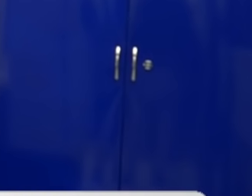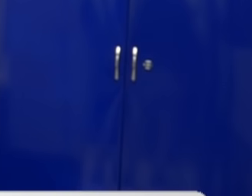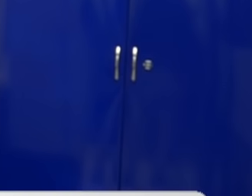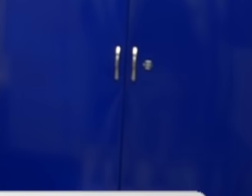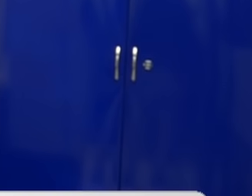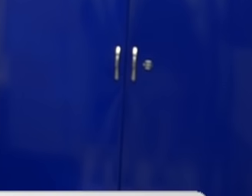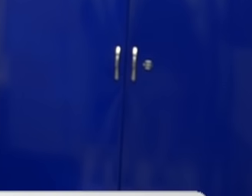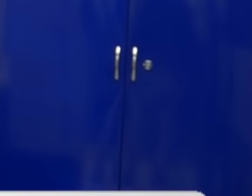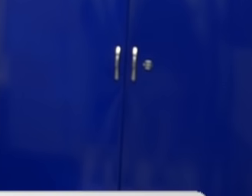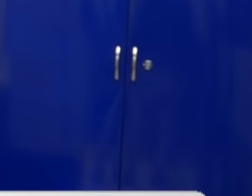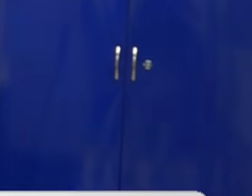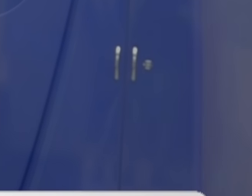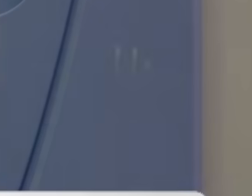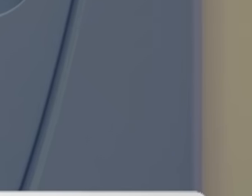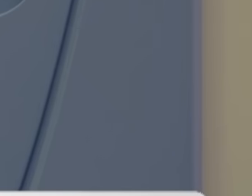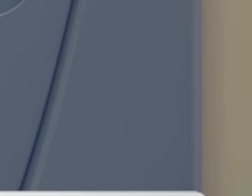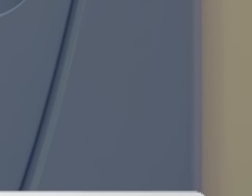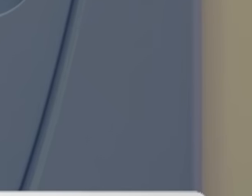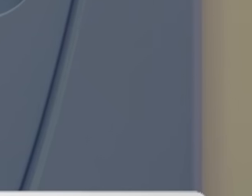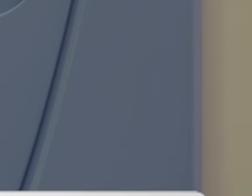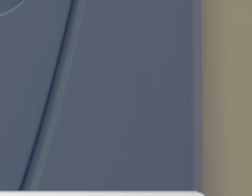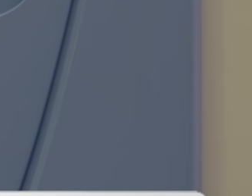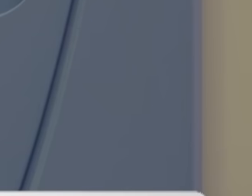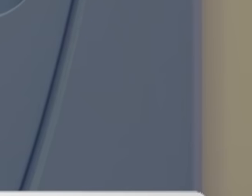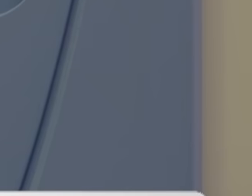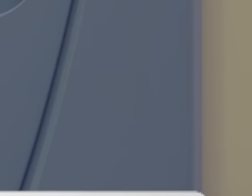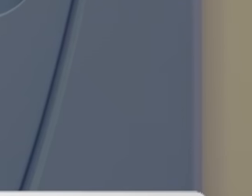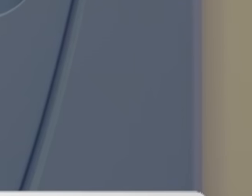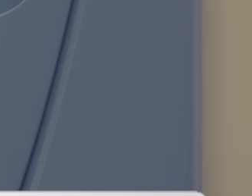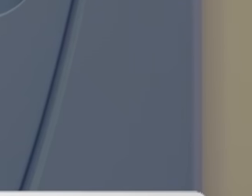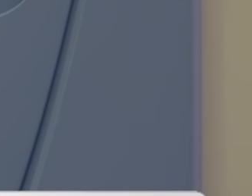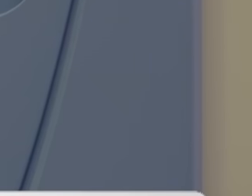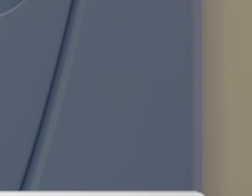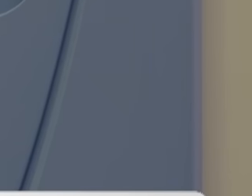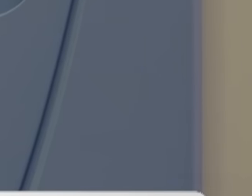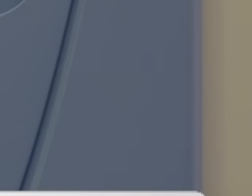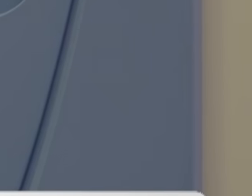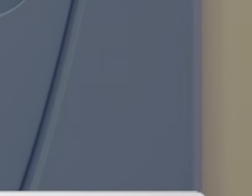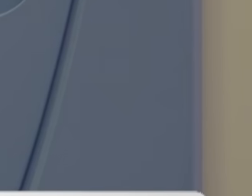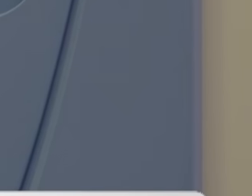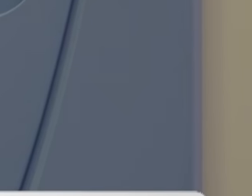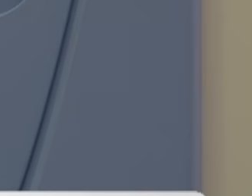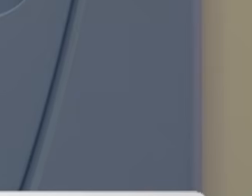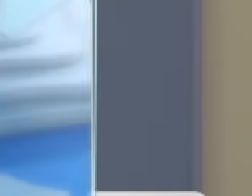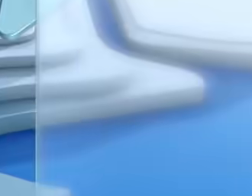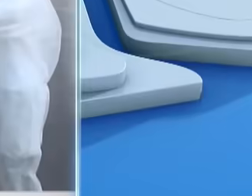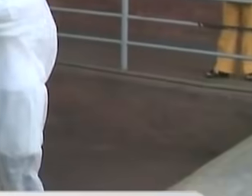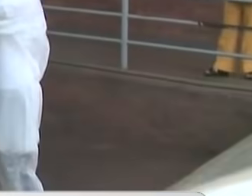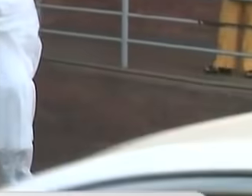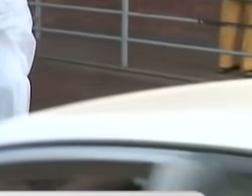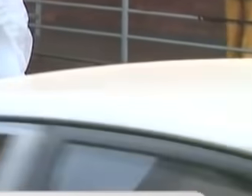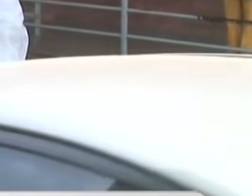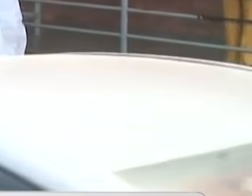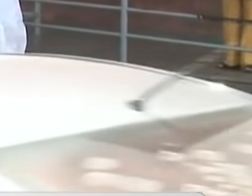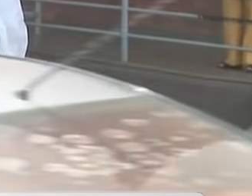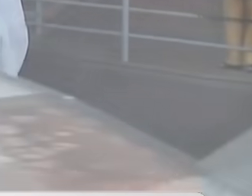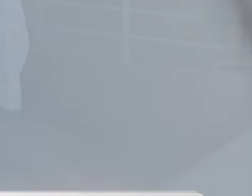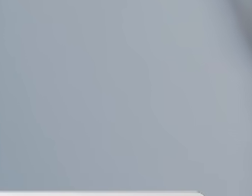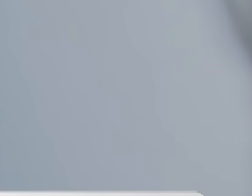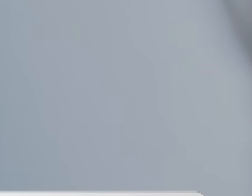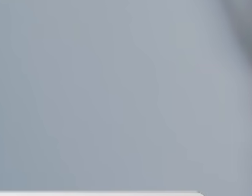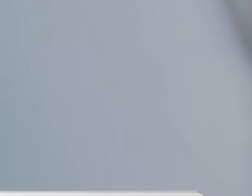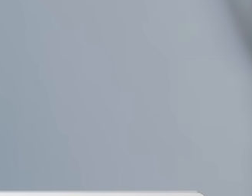los ultracongeladores para el almacenamiento de las vacunas que aún no llegan al país. El Valle del